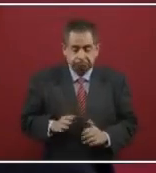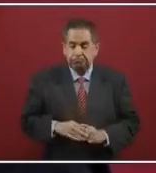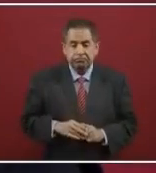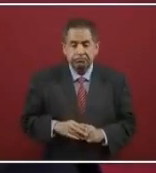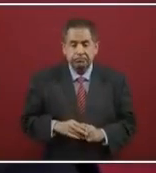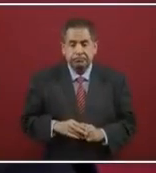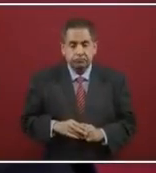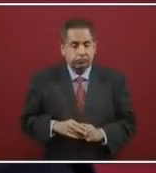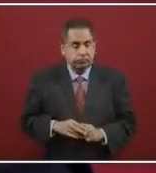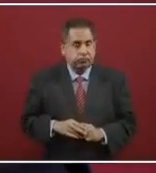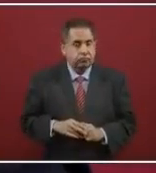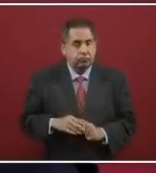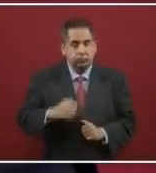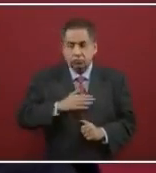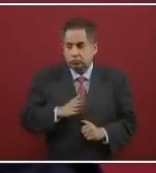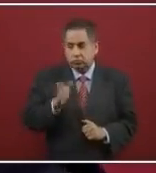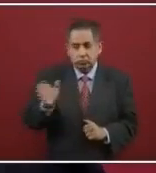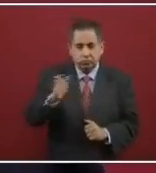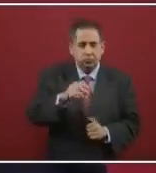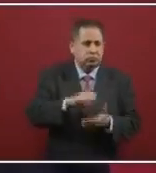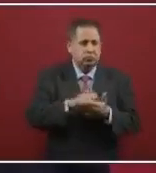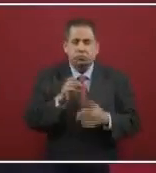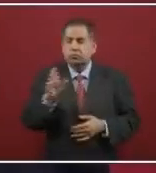he ido a Minatitlán